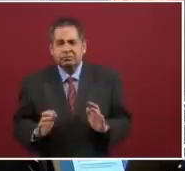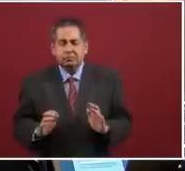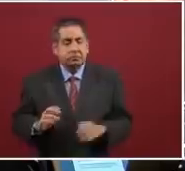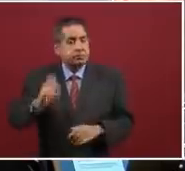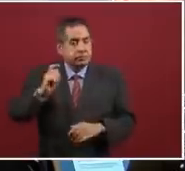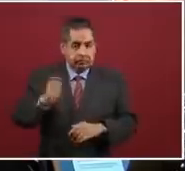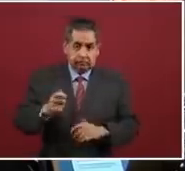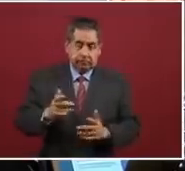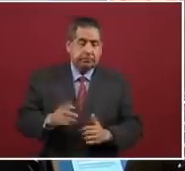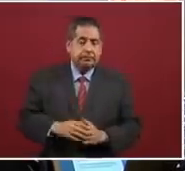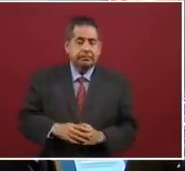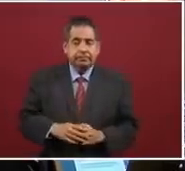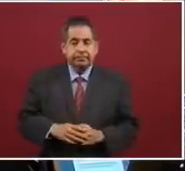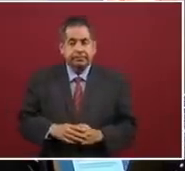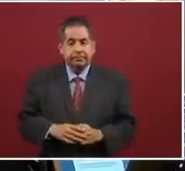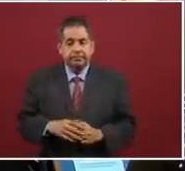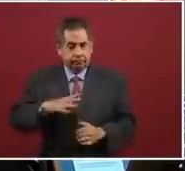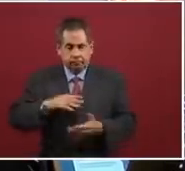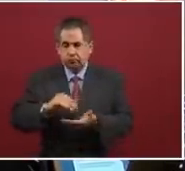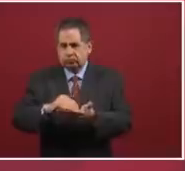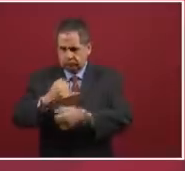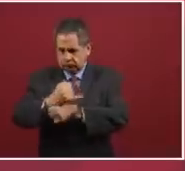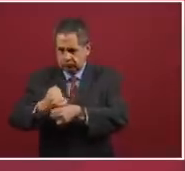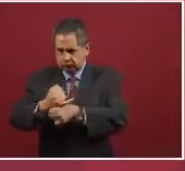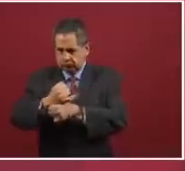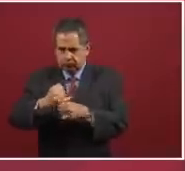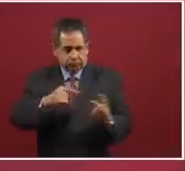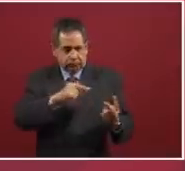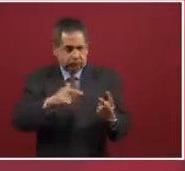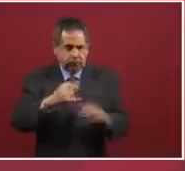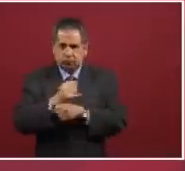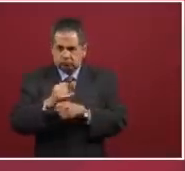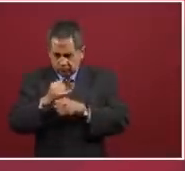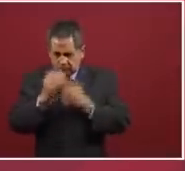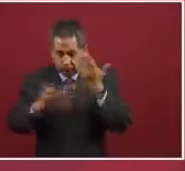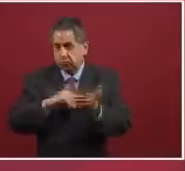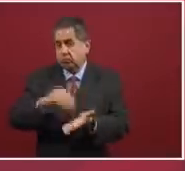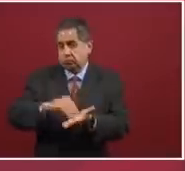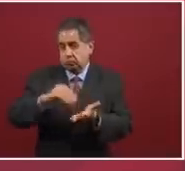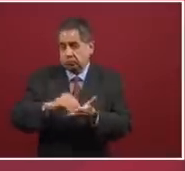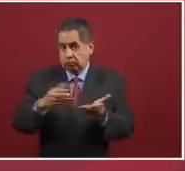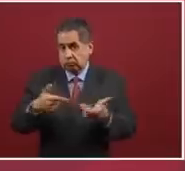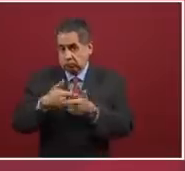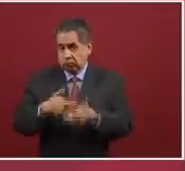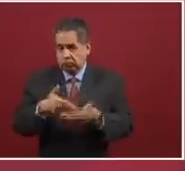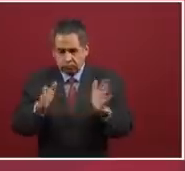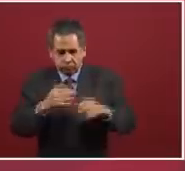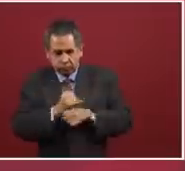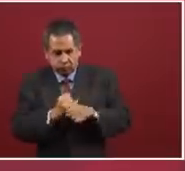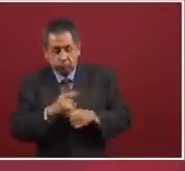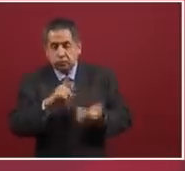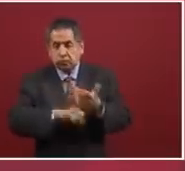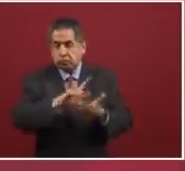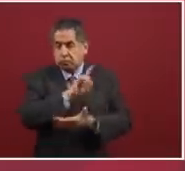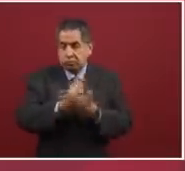Hay una investigación abierta, hay